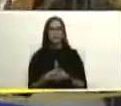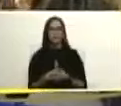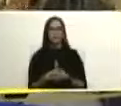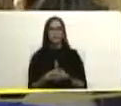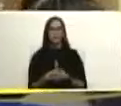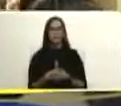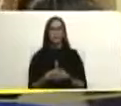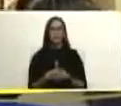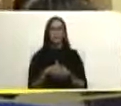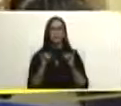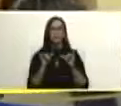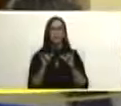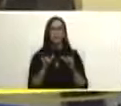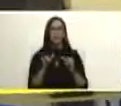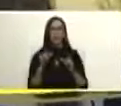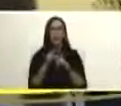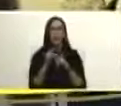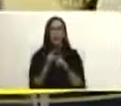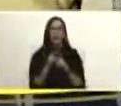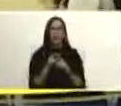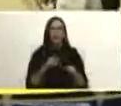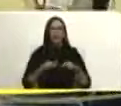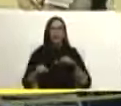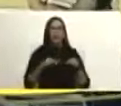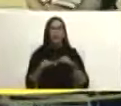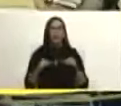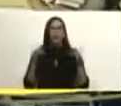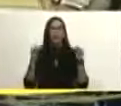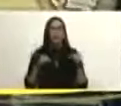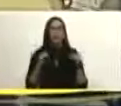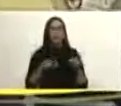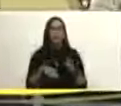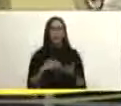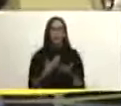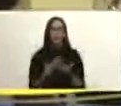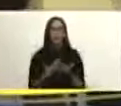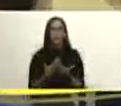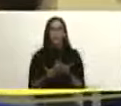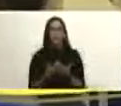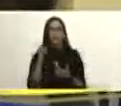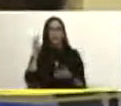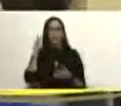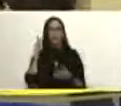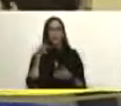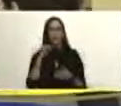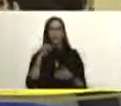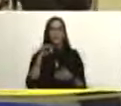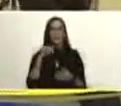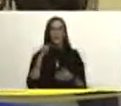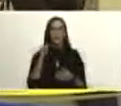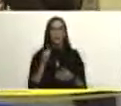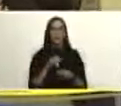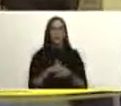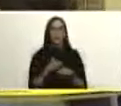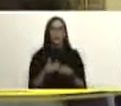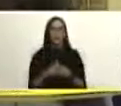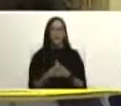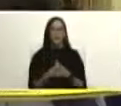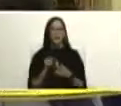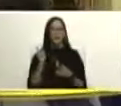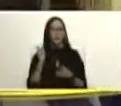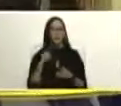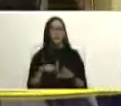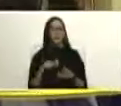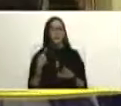y le vamos a dar la palabra a la directora de aquí del plantel, la profesora María Pérez, porque bueno, ella también